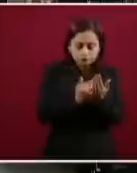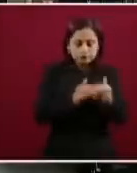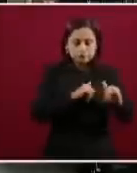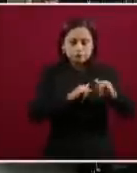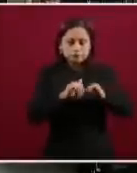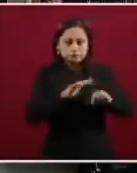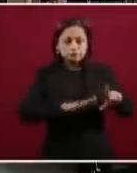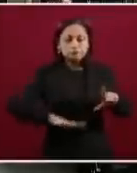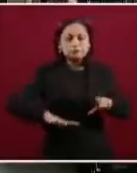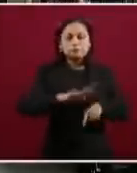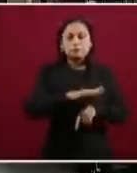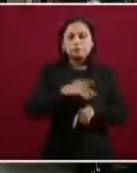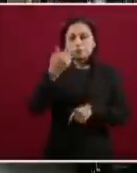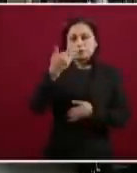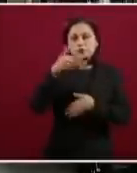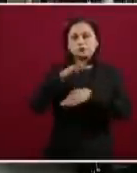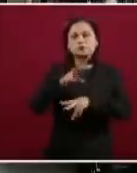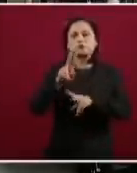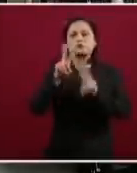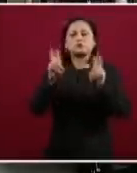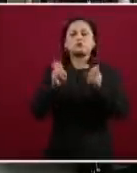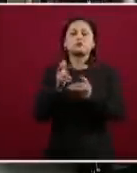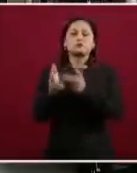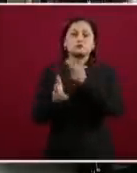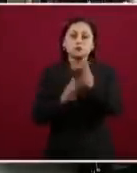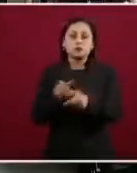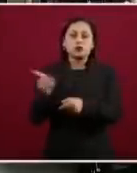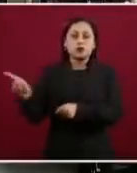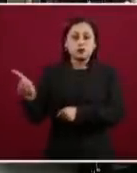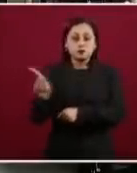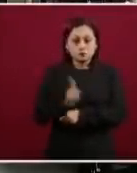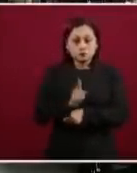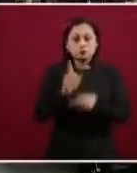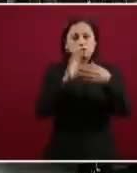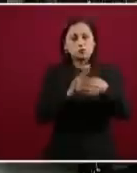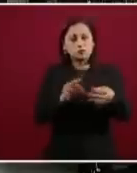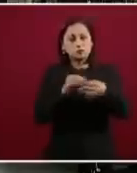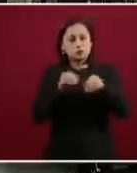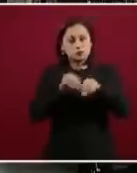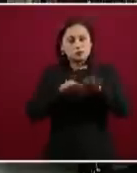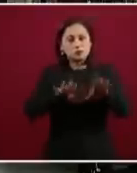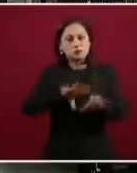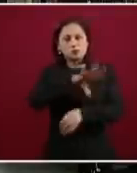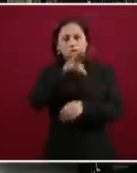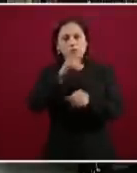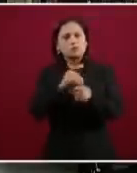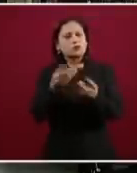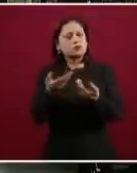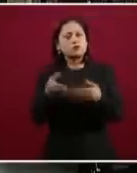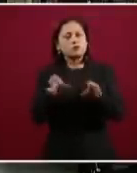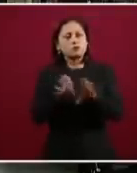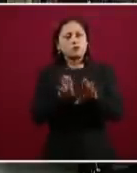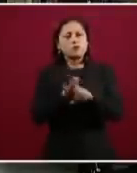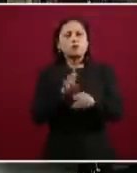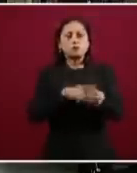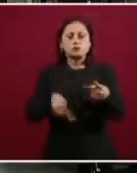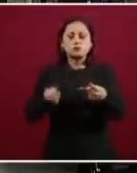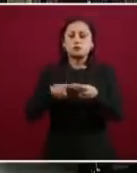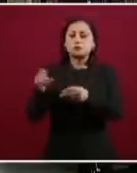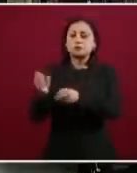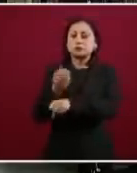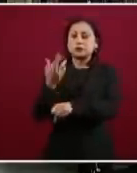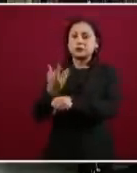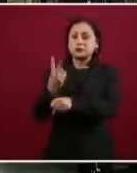lo mismo a la subsecretaria de Gobernación, Diana Álvarez,